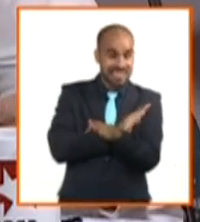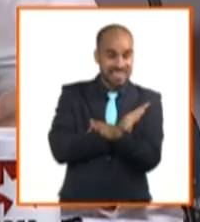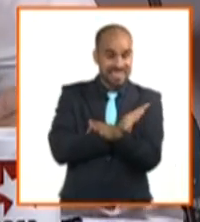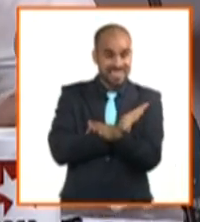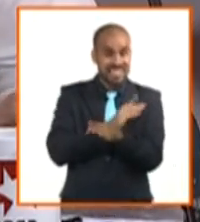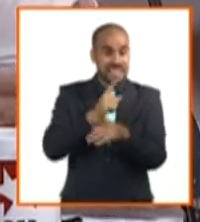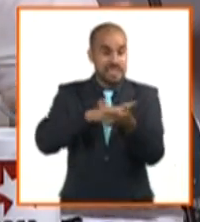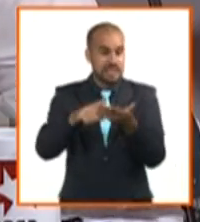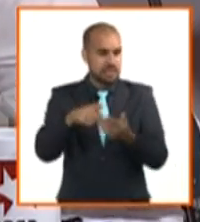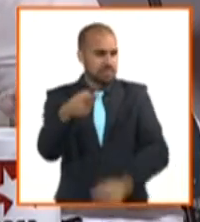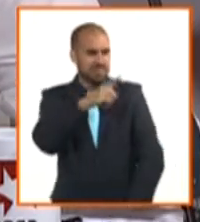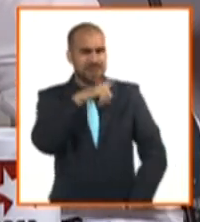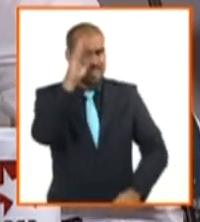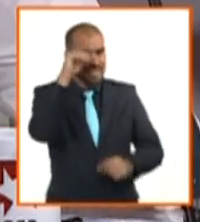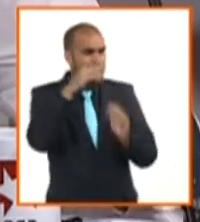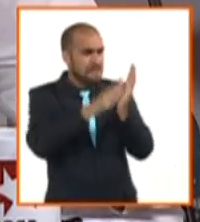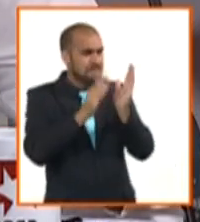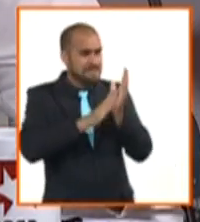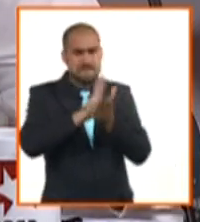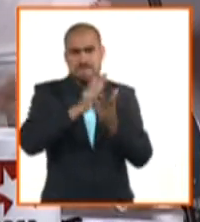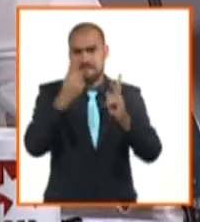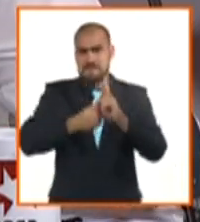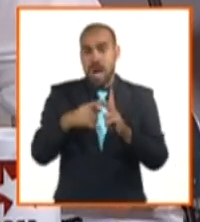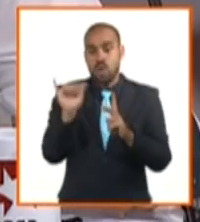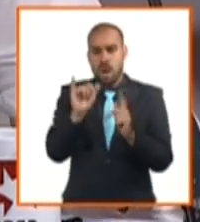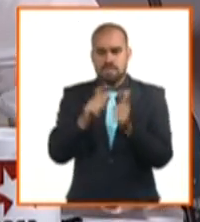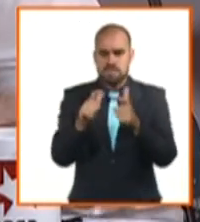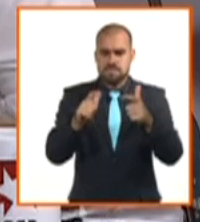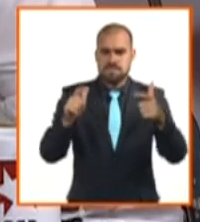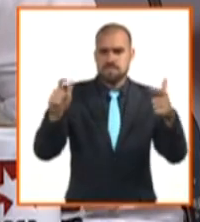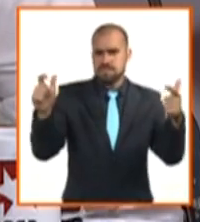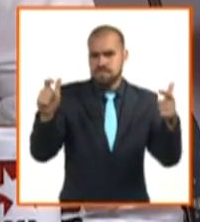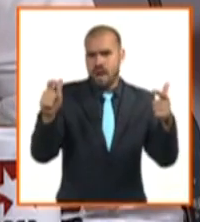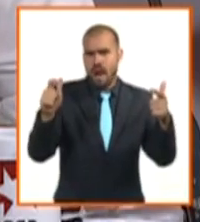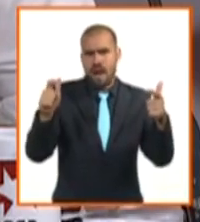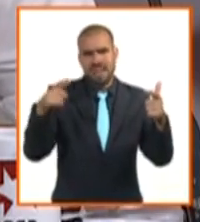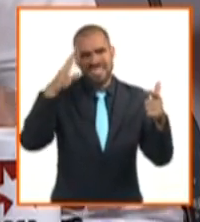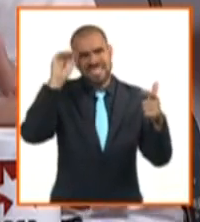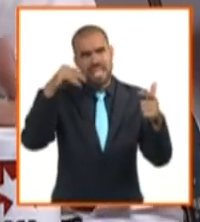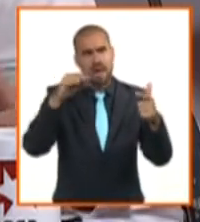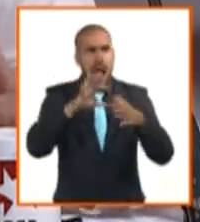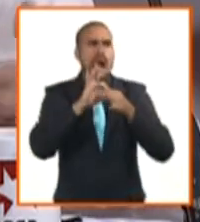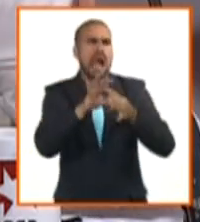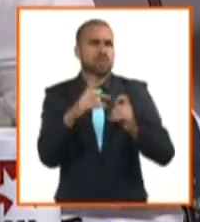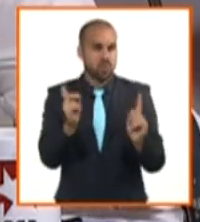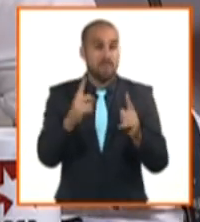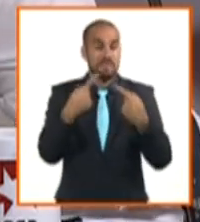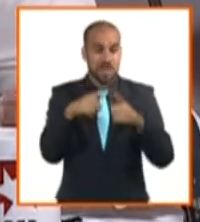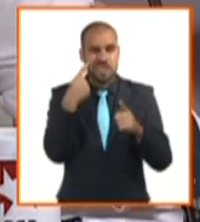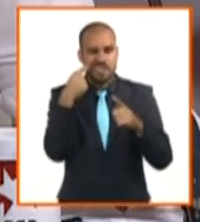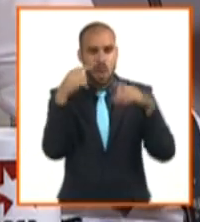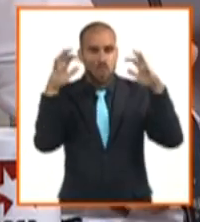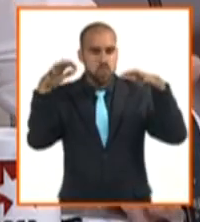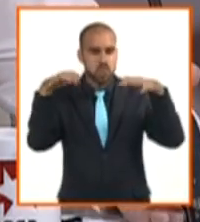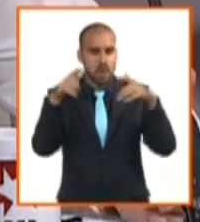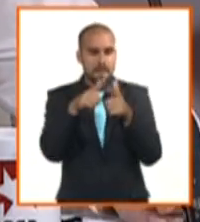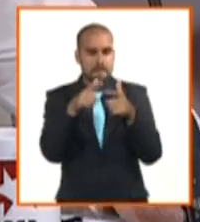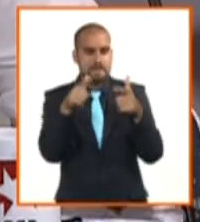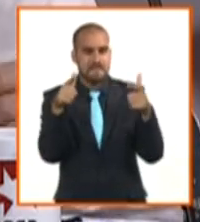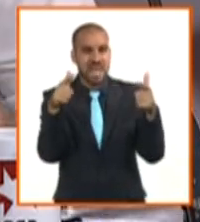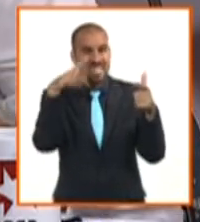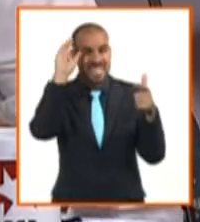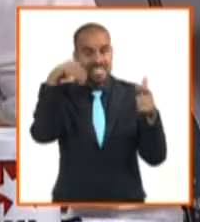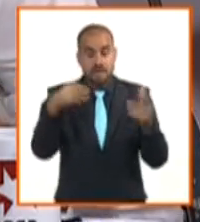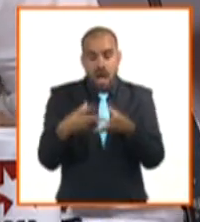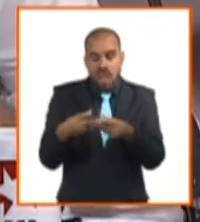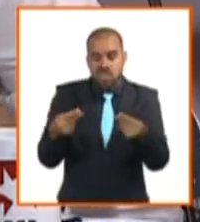quincena de mayo se fueron incrementando no de esta manera abrupta pero si las precipitaciones por lo tanto había ya una saturación de suelo en